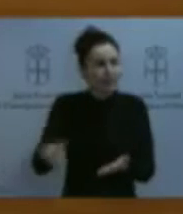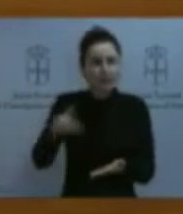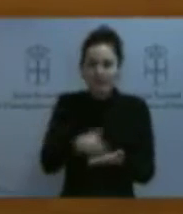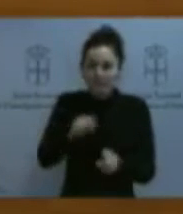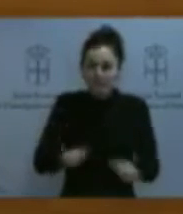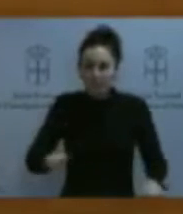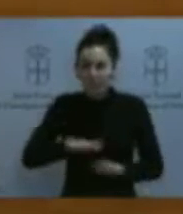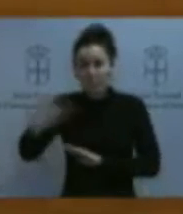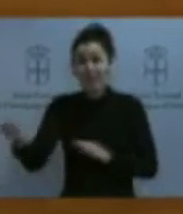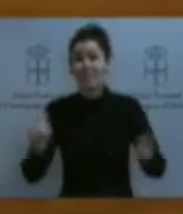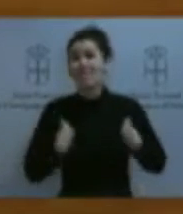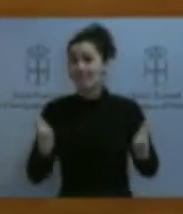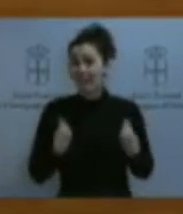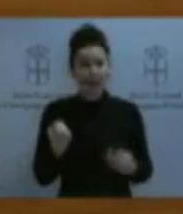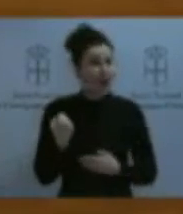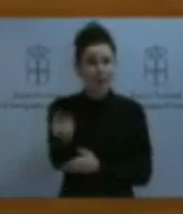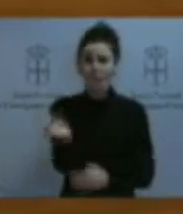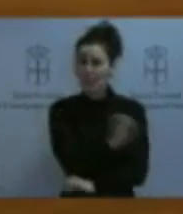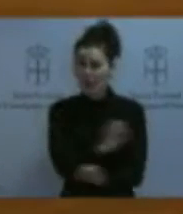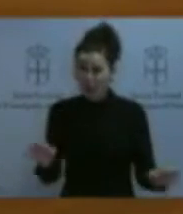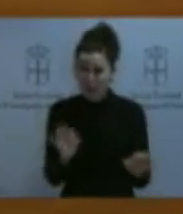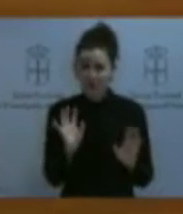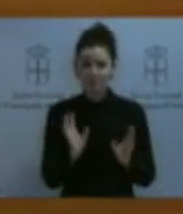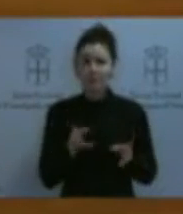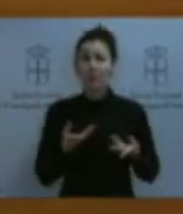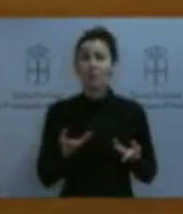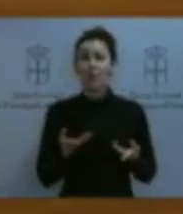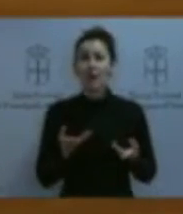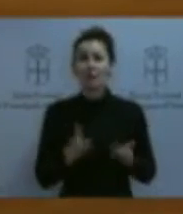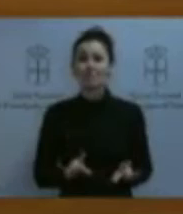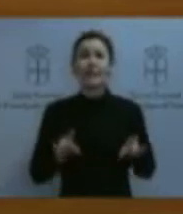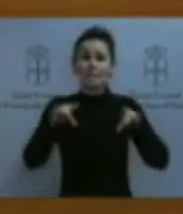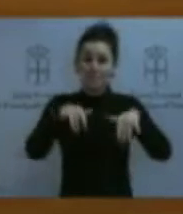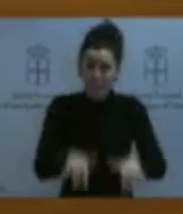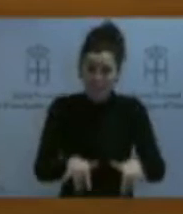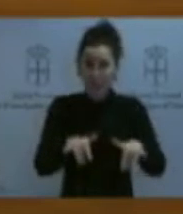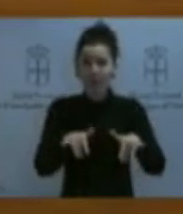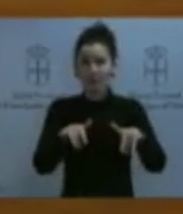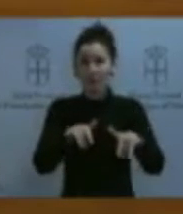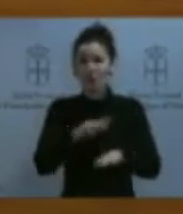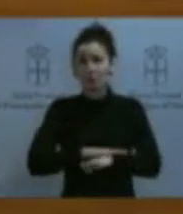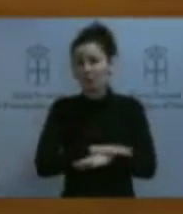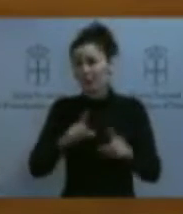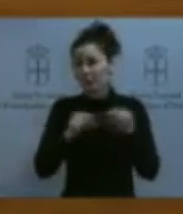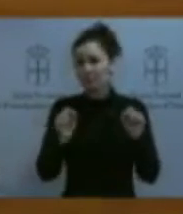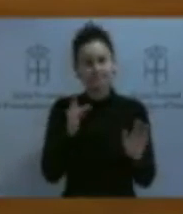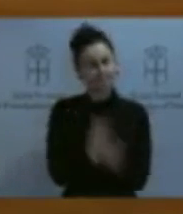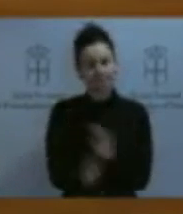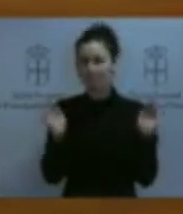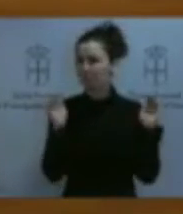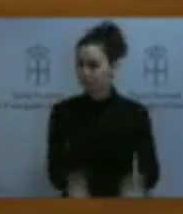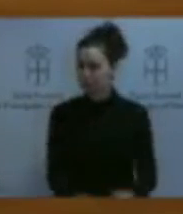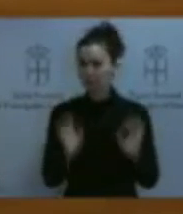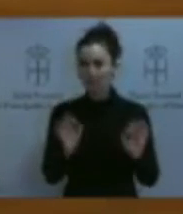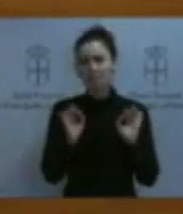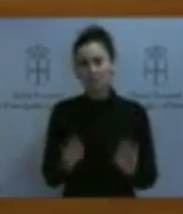haya implicación del Gobierno asturiano en resolver los problemas, pues es una crisis mucho más importante, ¿no? Nosotros aquí estamos muy cómodos y muy